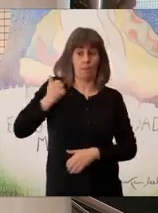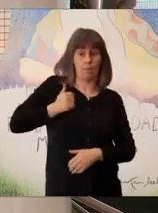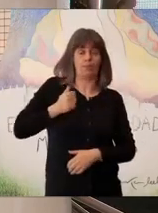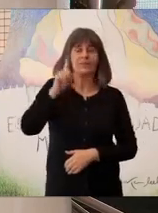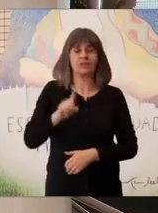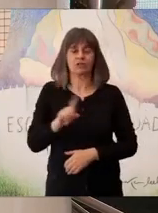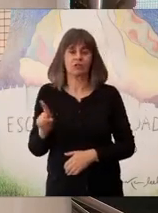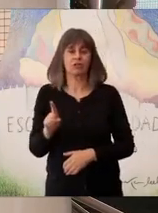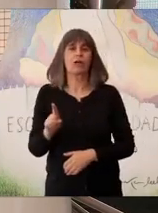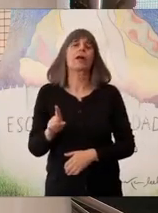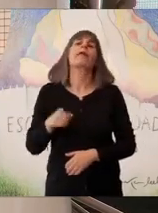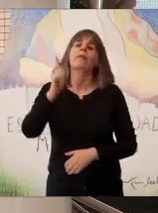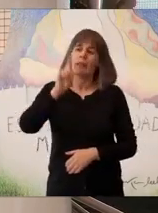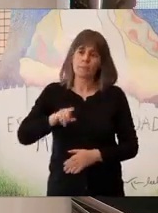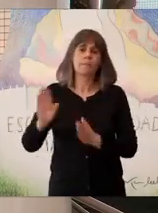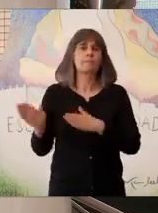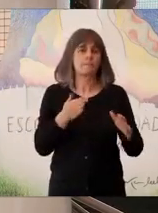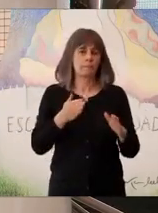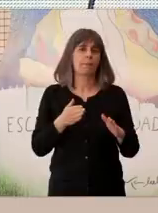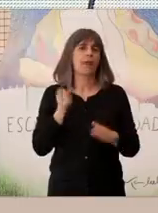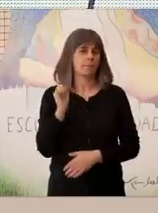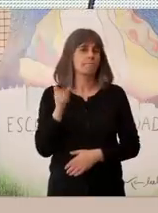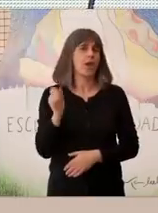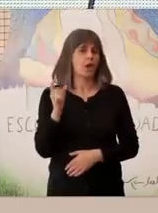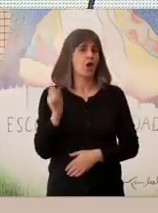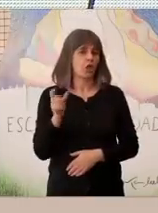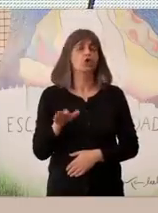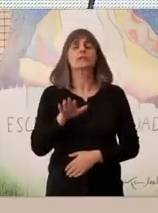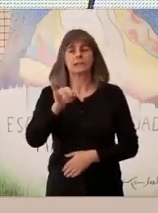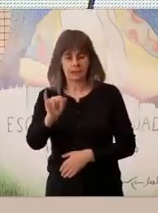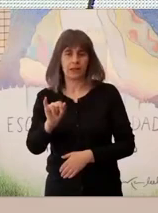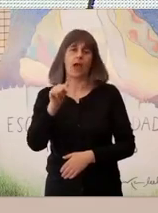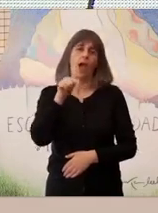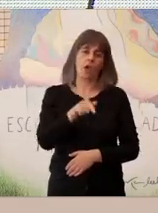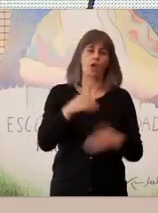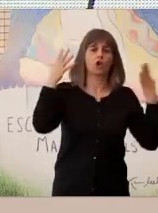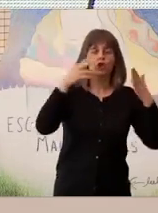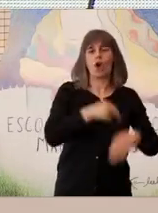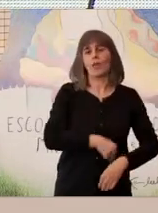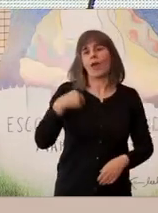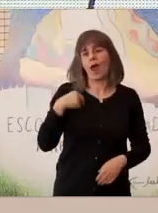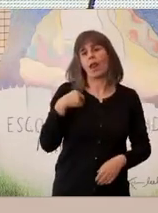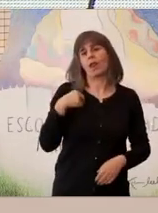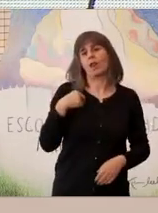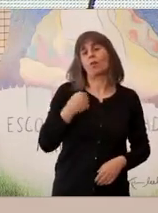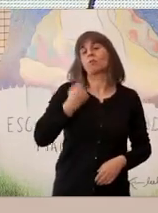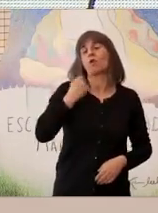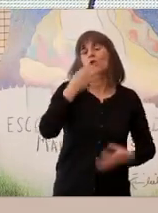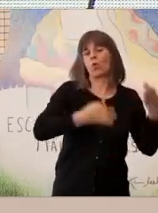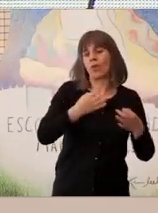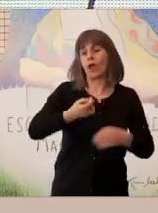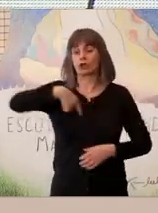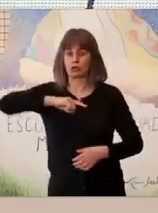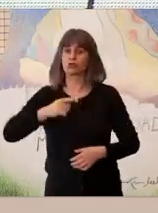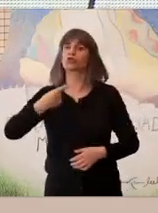sí. Eso yo creo que tanto Consejo General del Poder Judicial como nosotros sí que estamos haciendo formación continuada periódica. A mí lo que sí